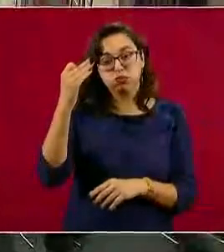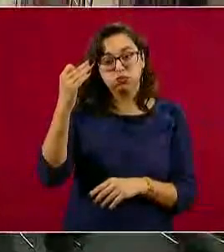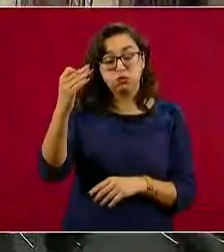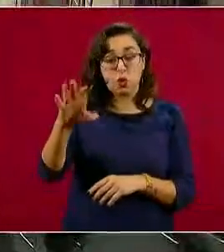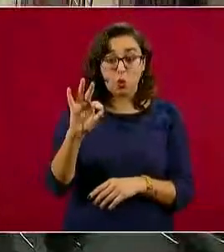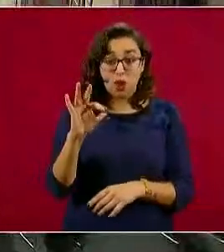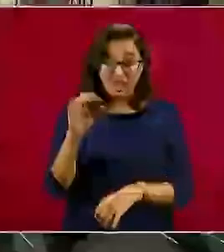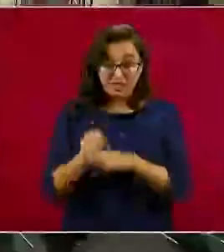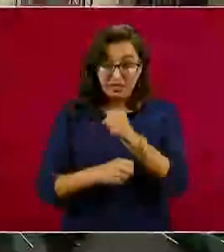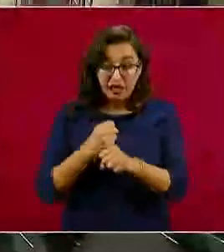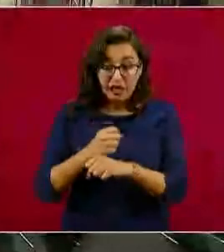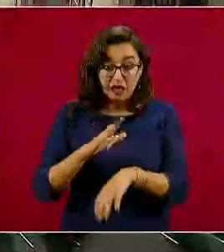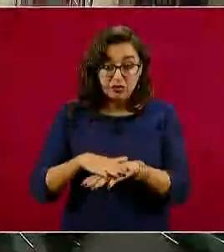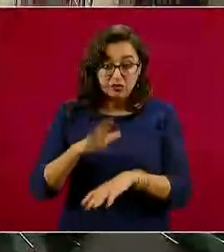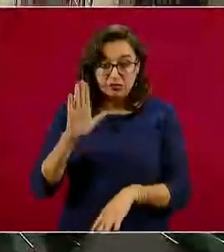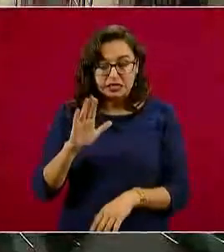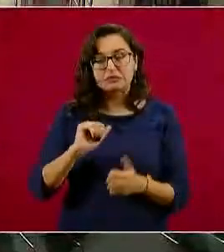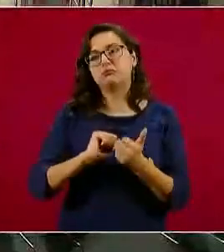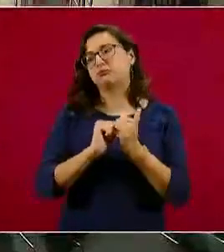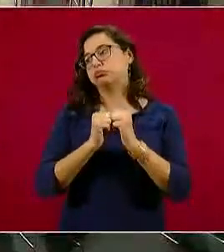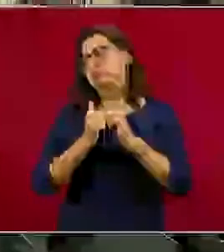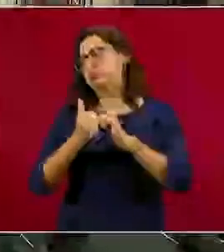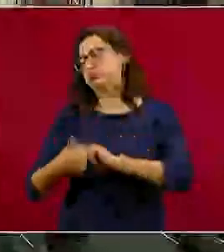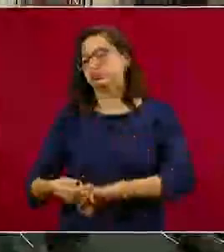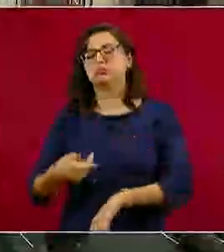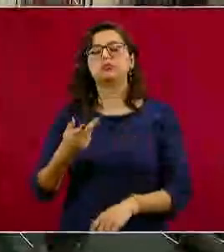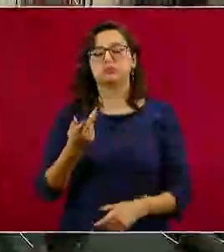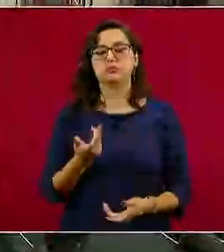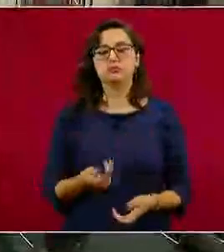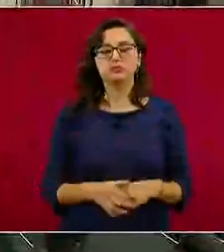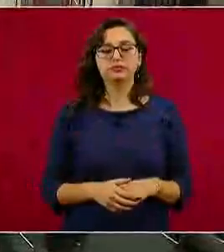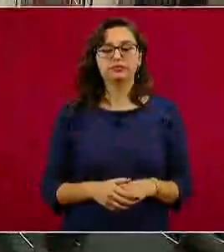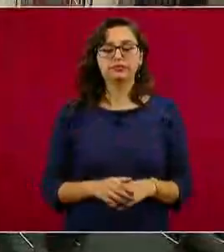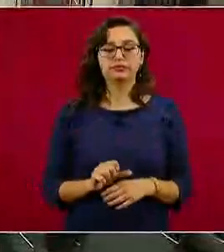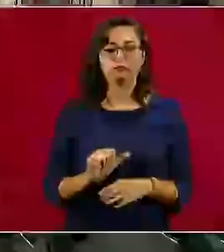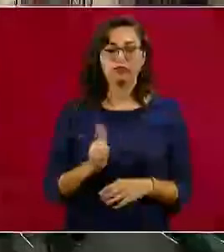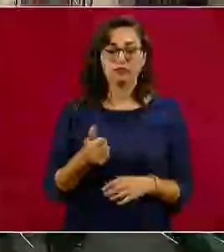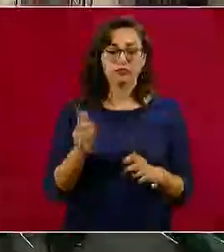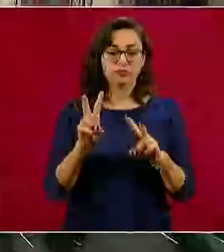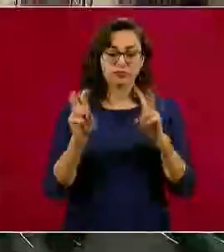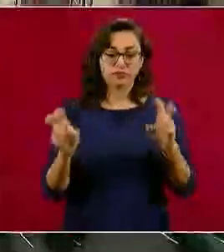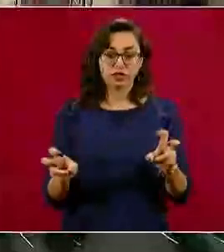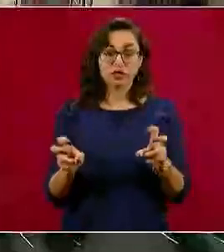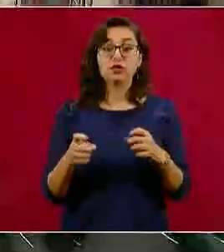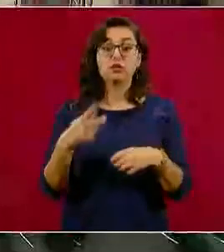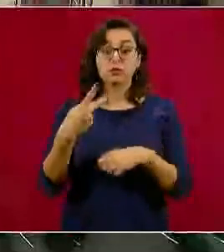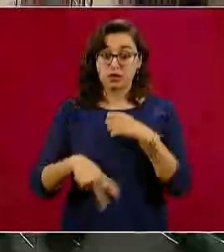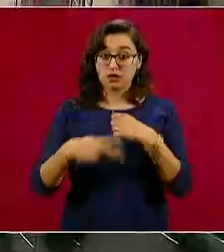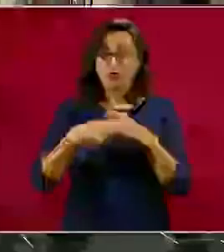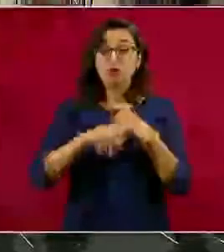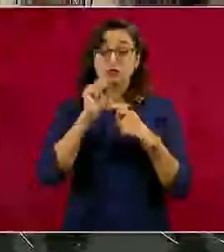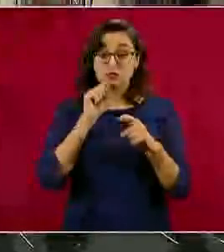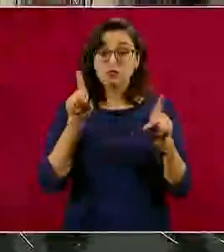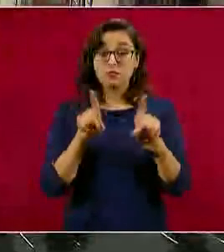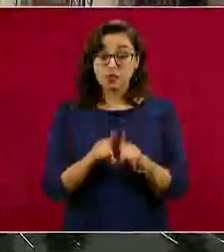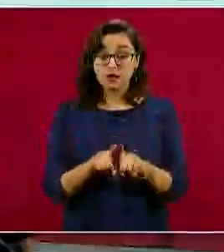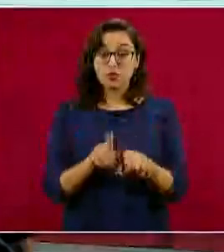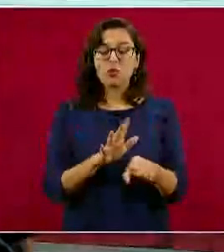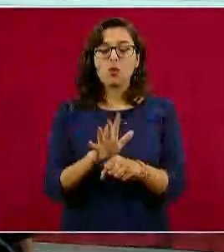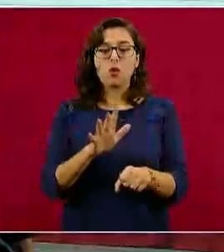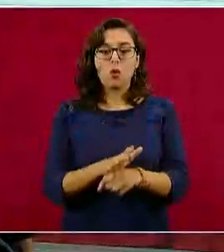periodo, mayor es el riesgo de presentar cáncer de mama. También hay factores de riesgo y obesidad es uno de los factores que se…